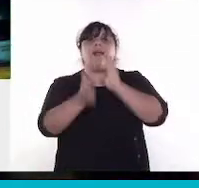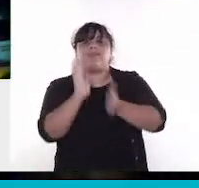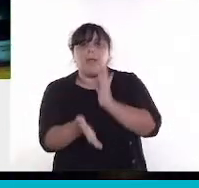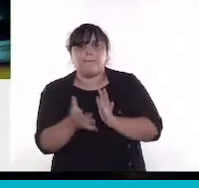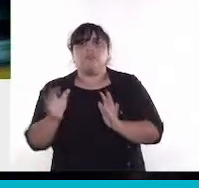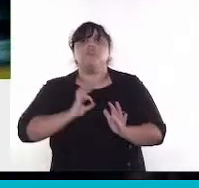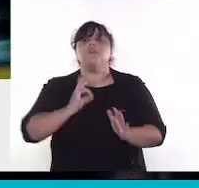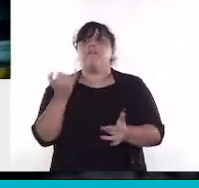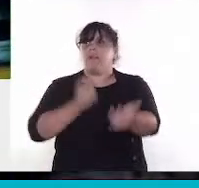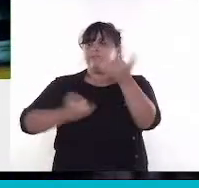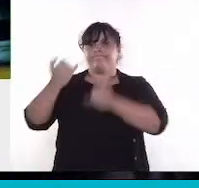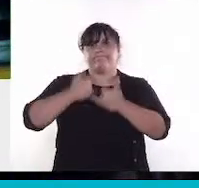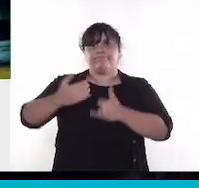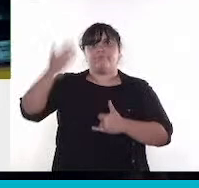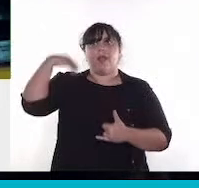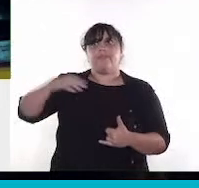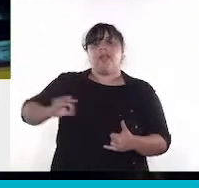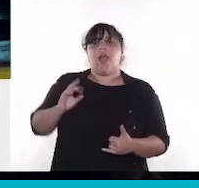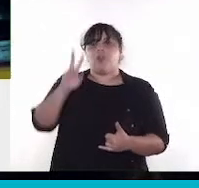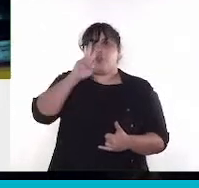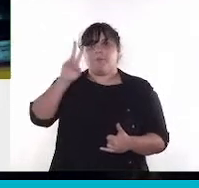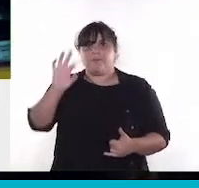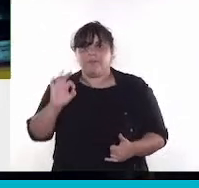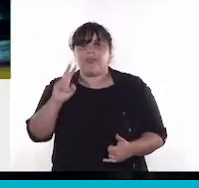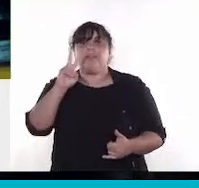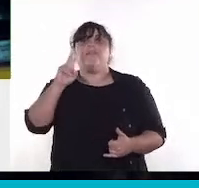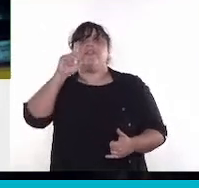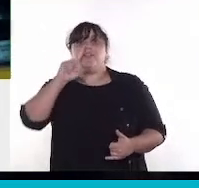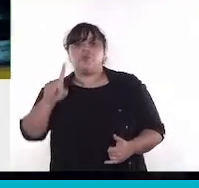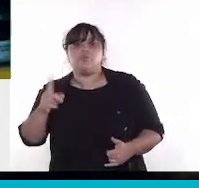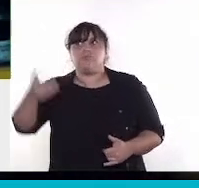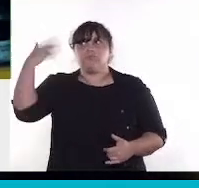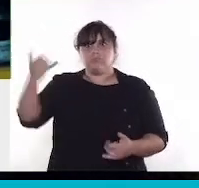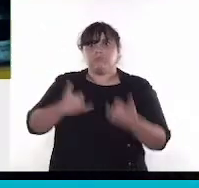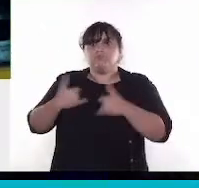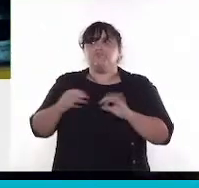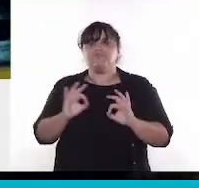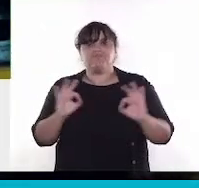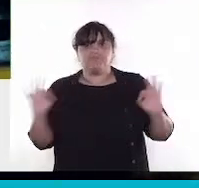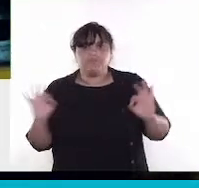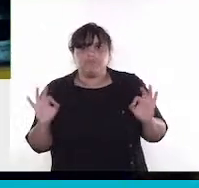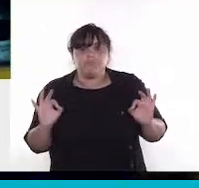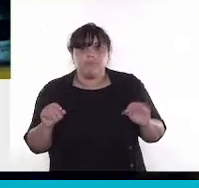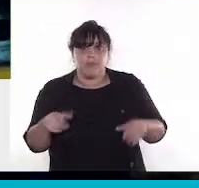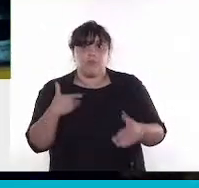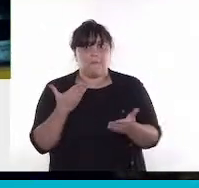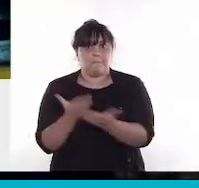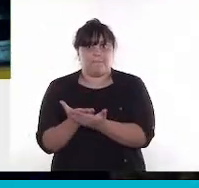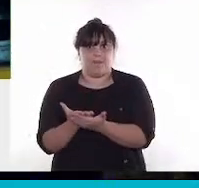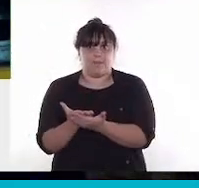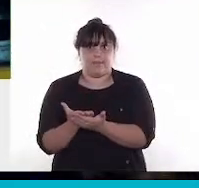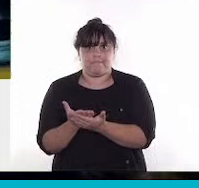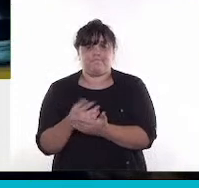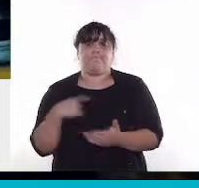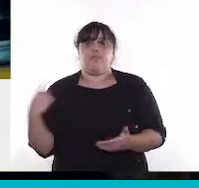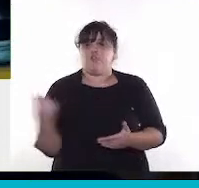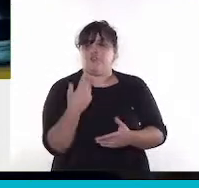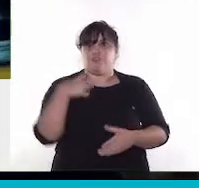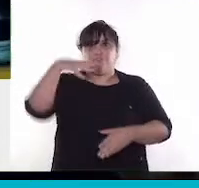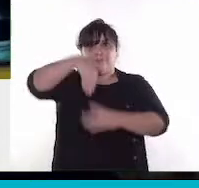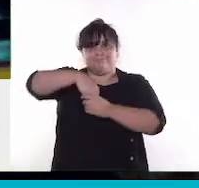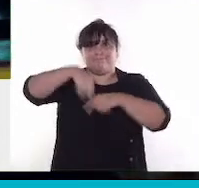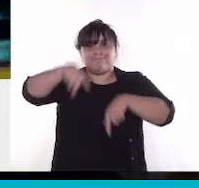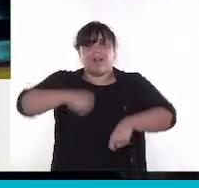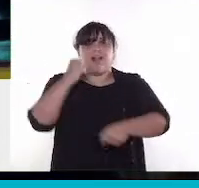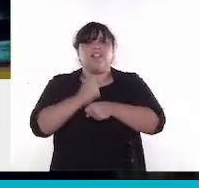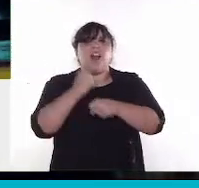durante los años 2020 y 2021. Como parte de nuestras tareas en la legislación, nosotros